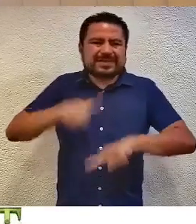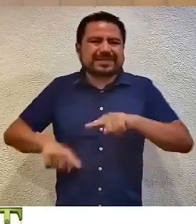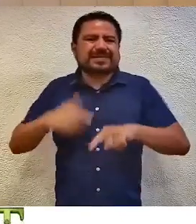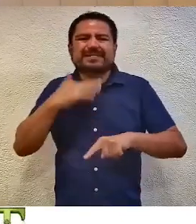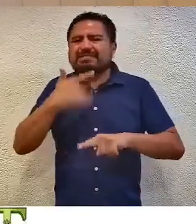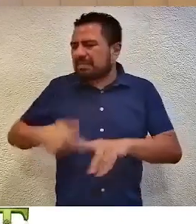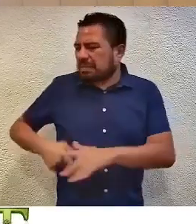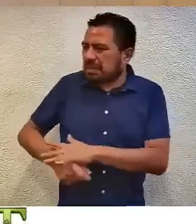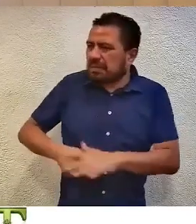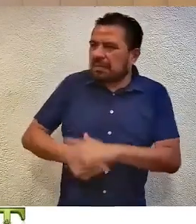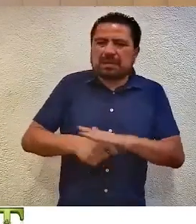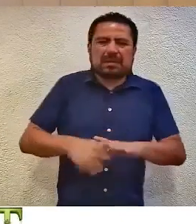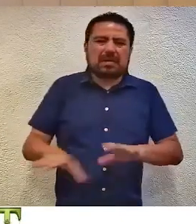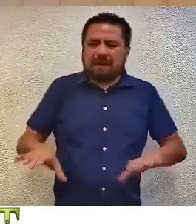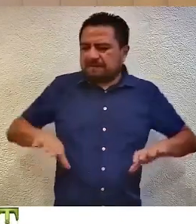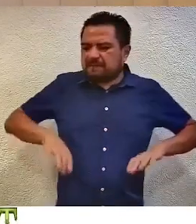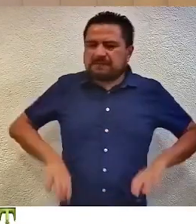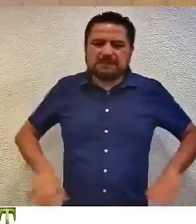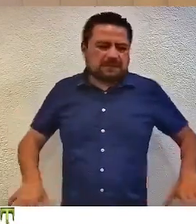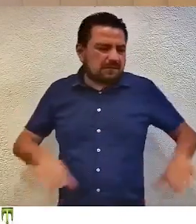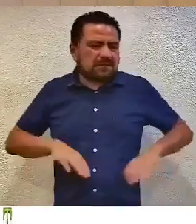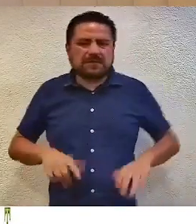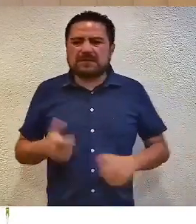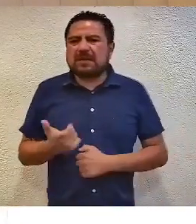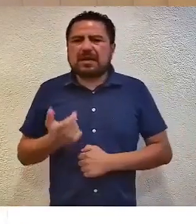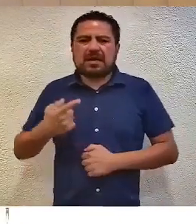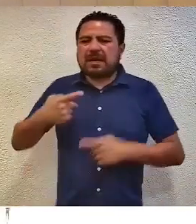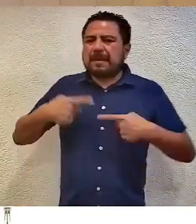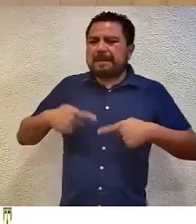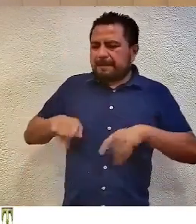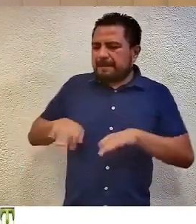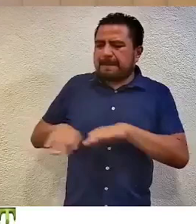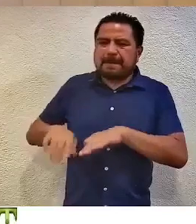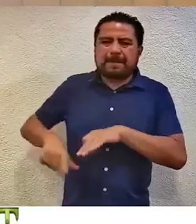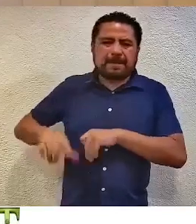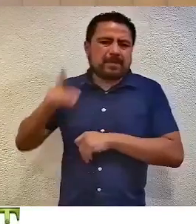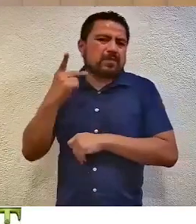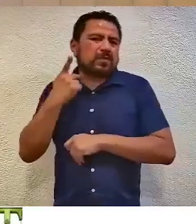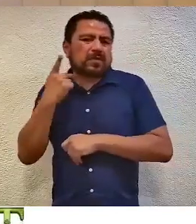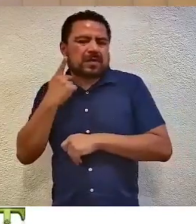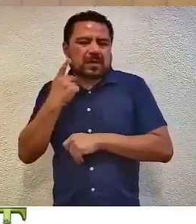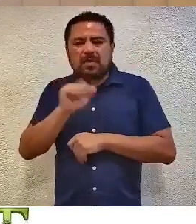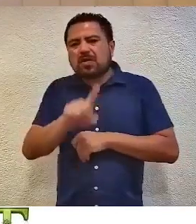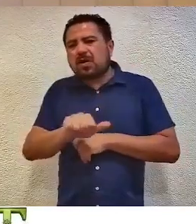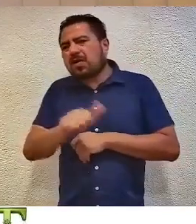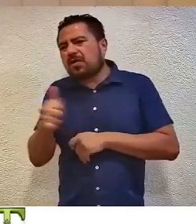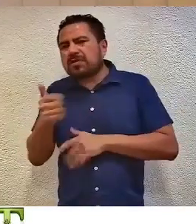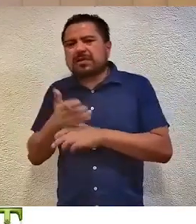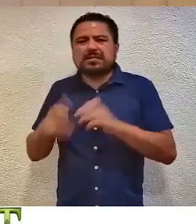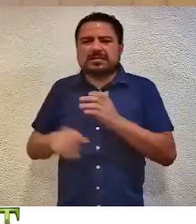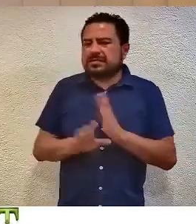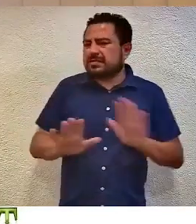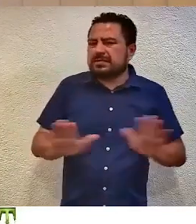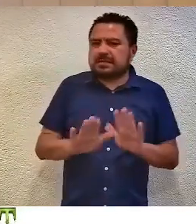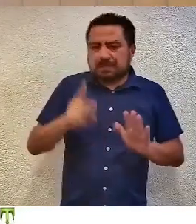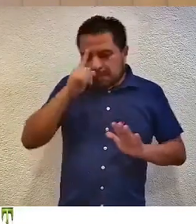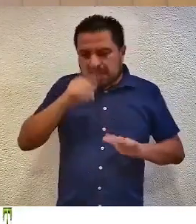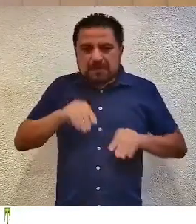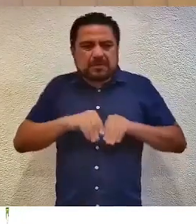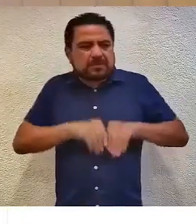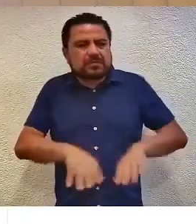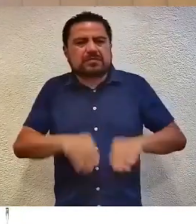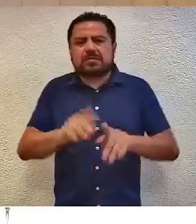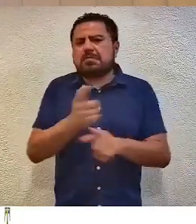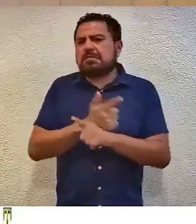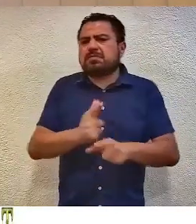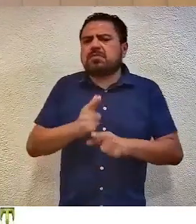el enriquecimiento ilícito de funcionarios públicos y el adoptar las medidas necesarias, entre otras cosas, para promover y proteger la